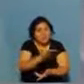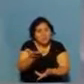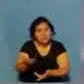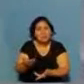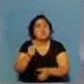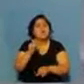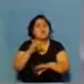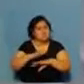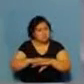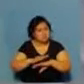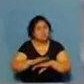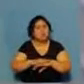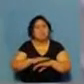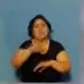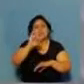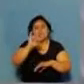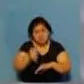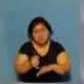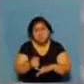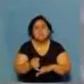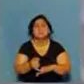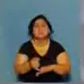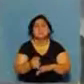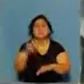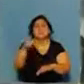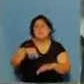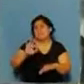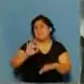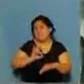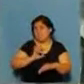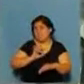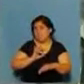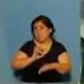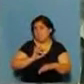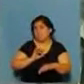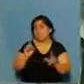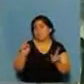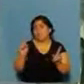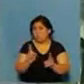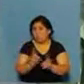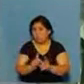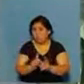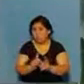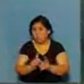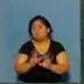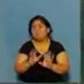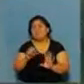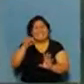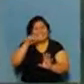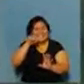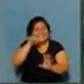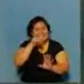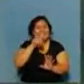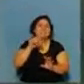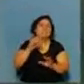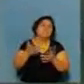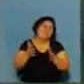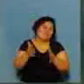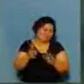comprometidos muy, muy fuertemente con esto. Este año ha sido una zafra más corta porque efectivamente el rendimiento de la caña no ha sido